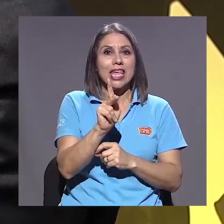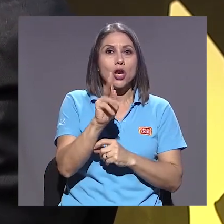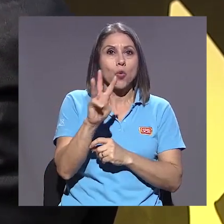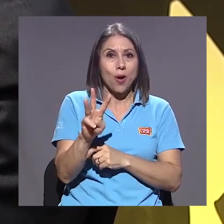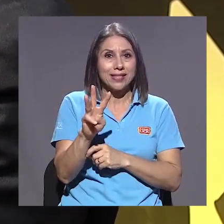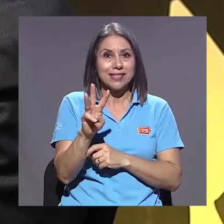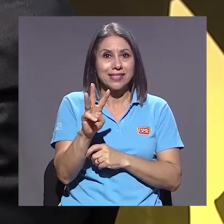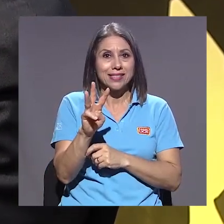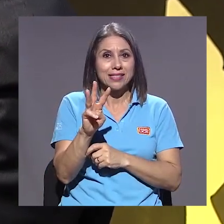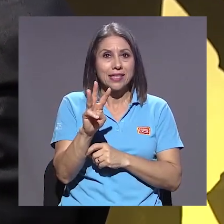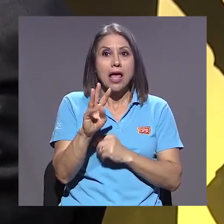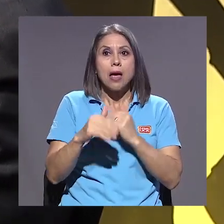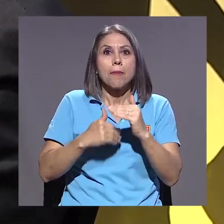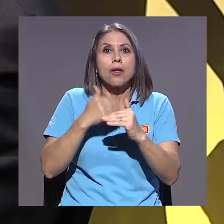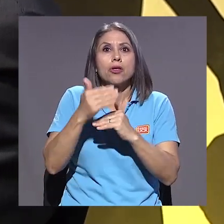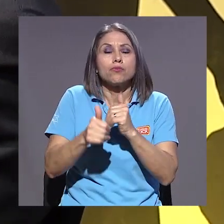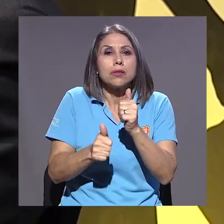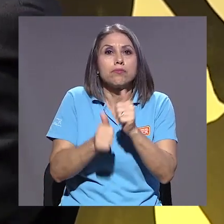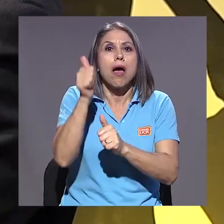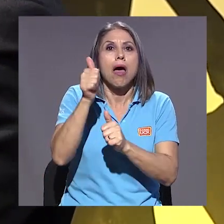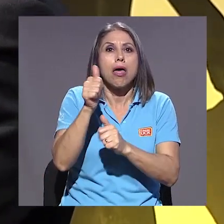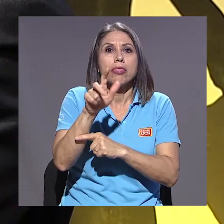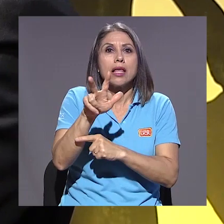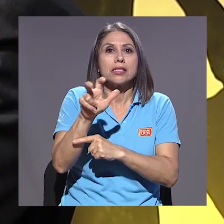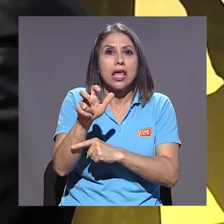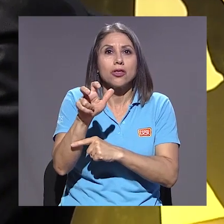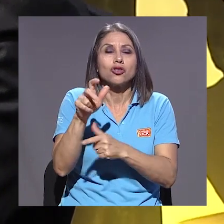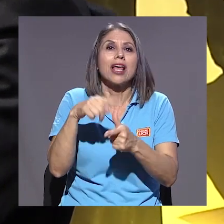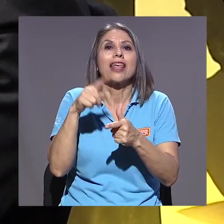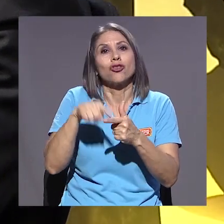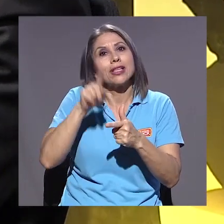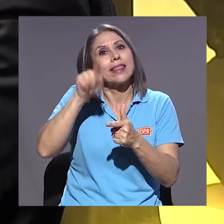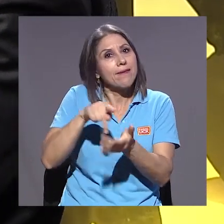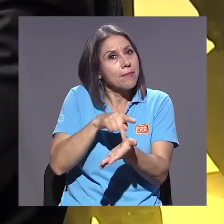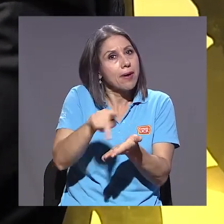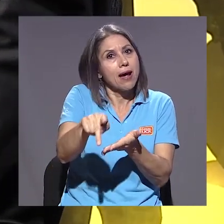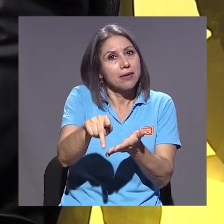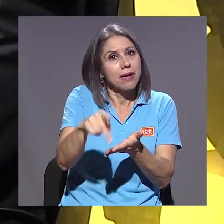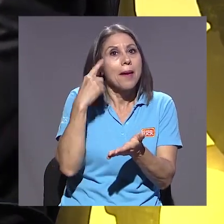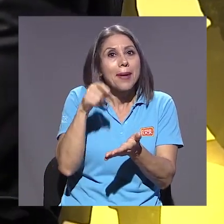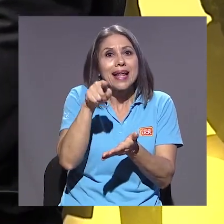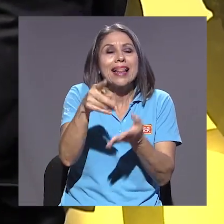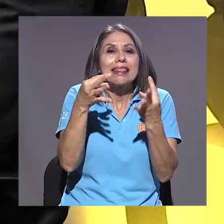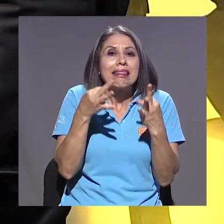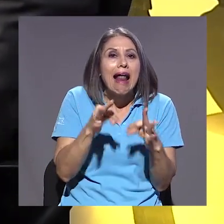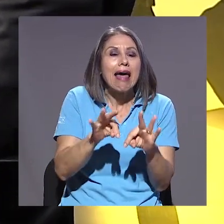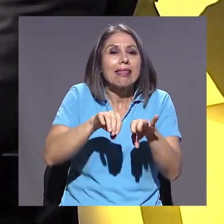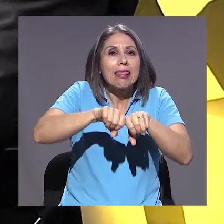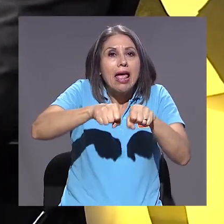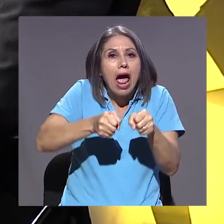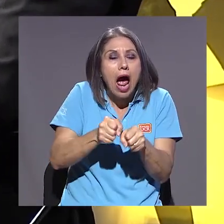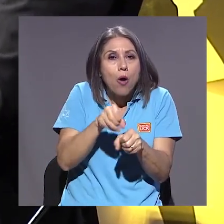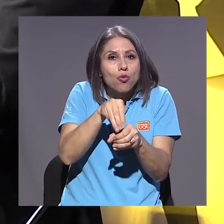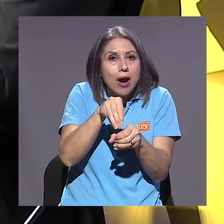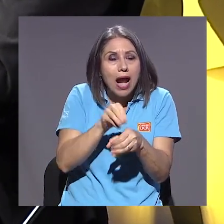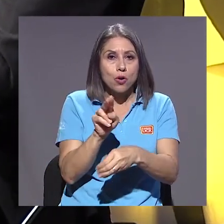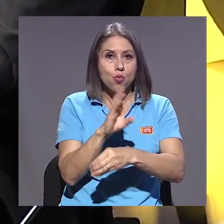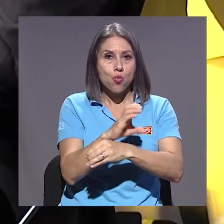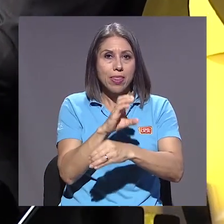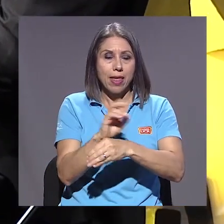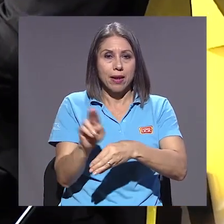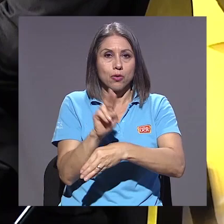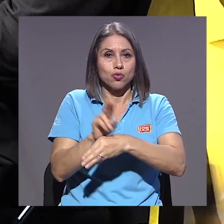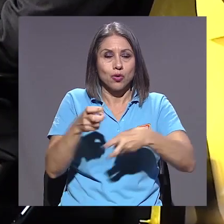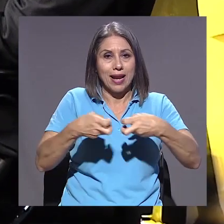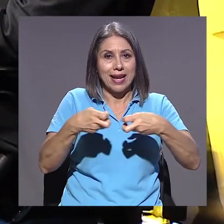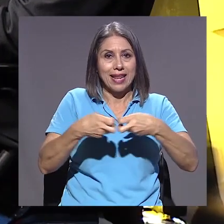que siempre tenga un incentivo por bajar de 299 para buscar eficiencia en el uso de la energía. Y en el sector industrial, que tanto se